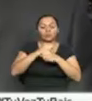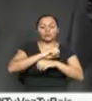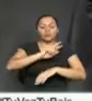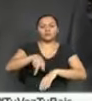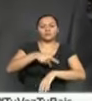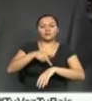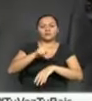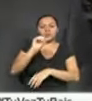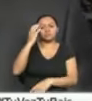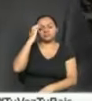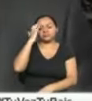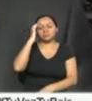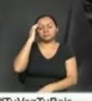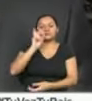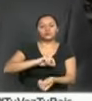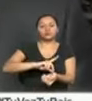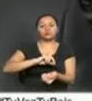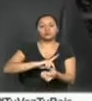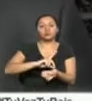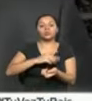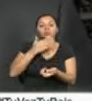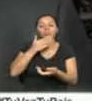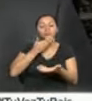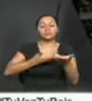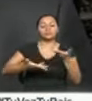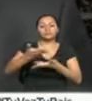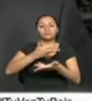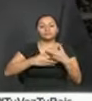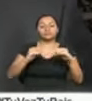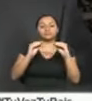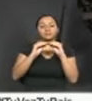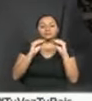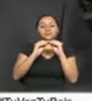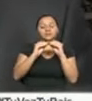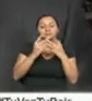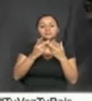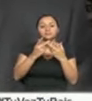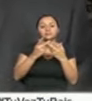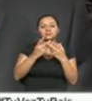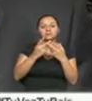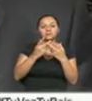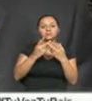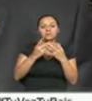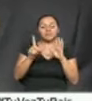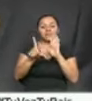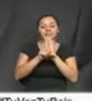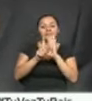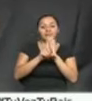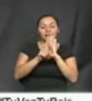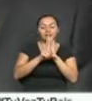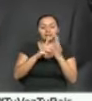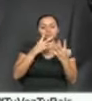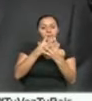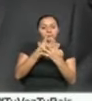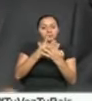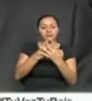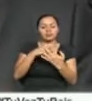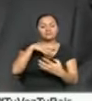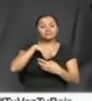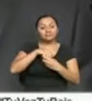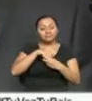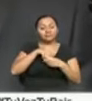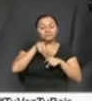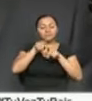preocupa a los médicos frente a lo que se estipuló en algún momento en el Código Orgánico Integral Penal. De alguna